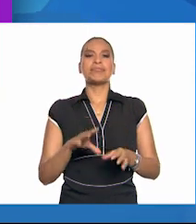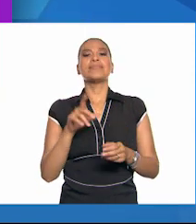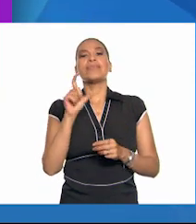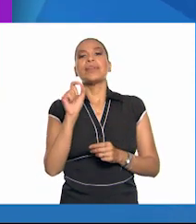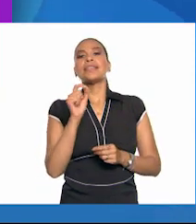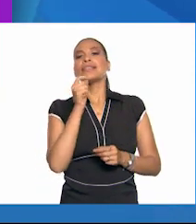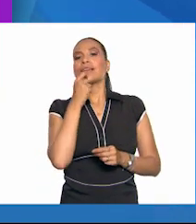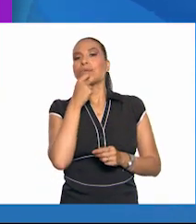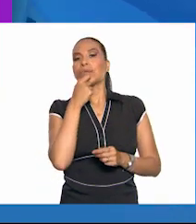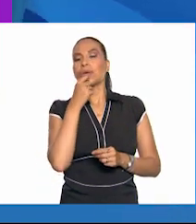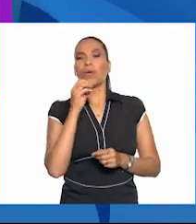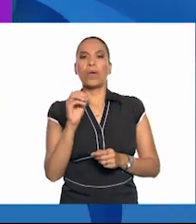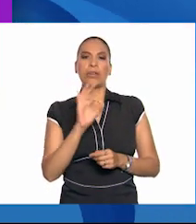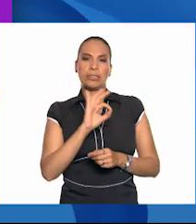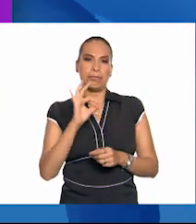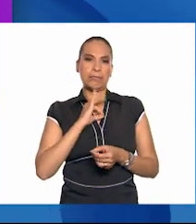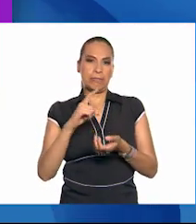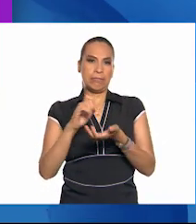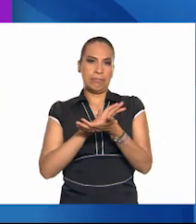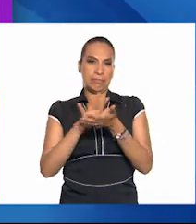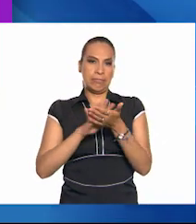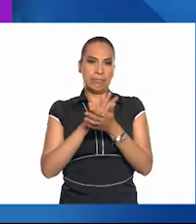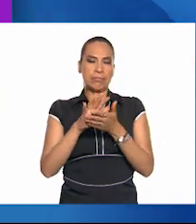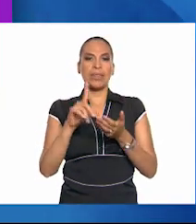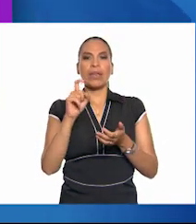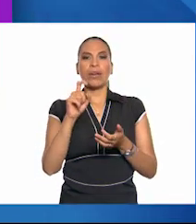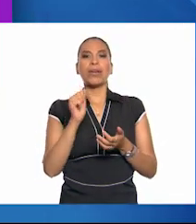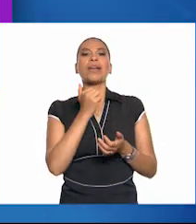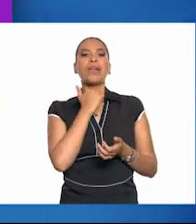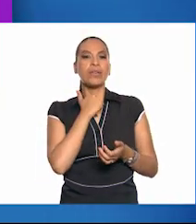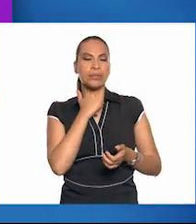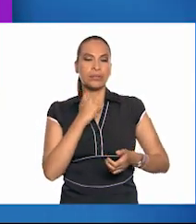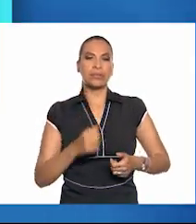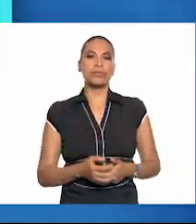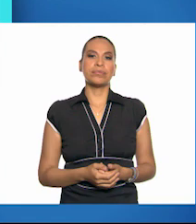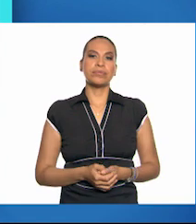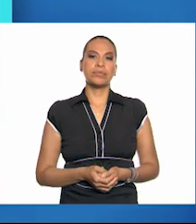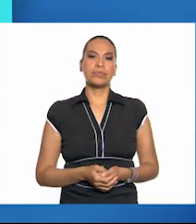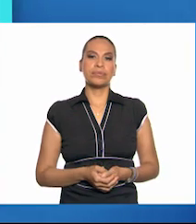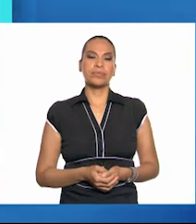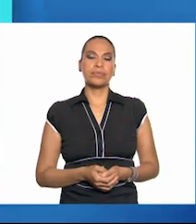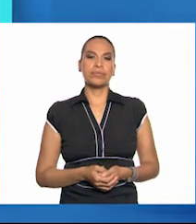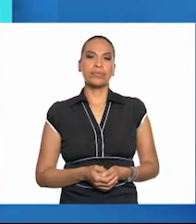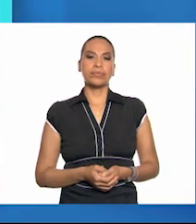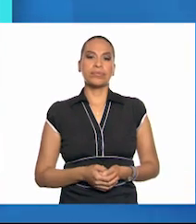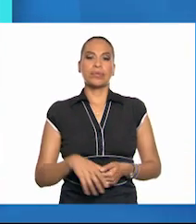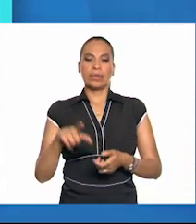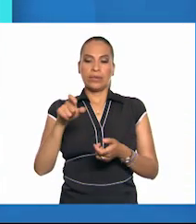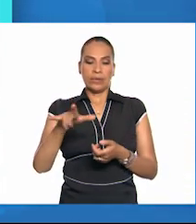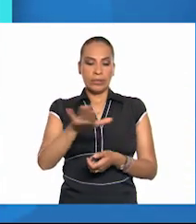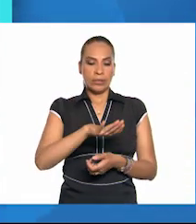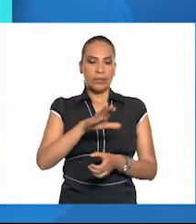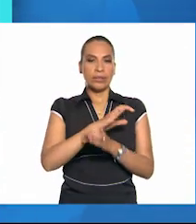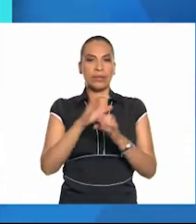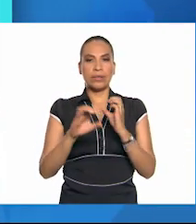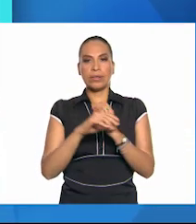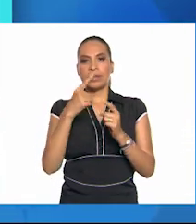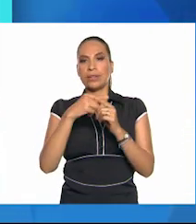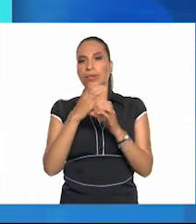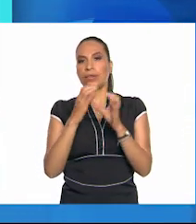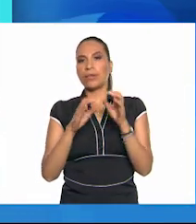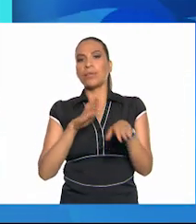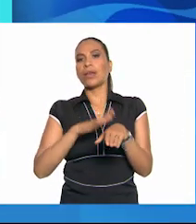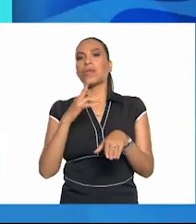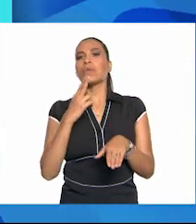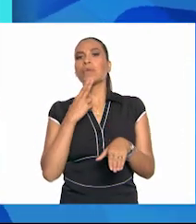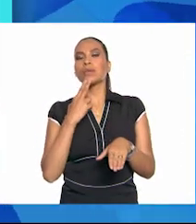durante 20 segundos o aplica desinfectante a base de agua y alcohol. Desinfecta las superficies de los objetos que